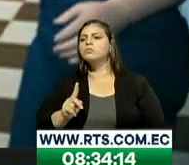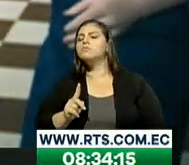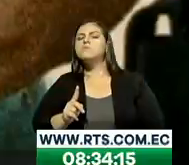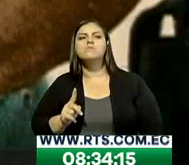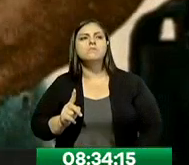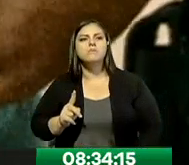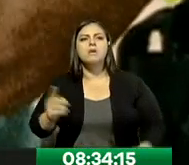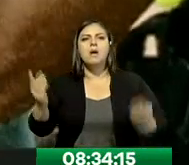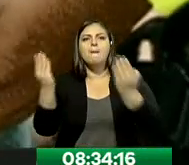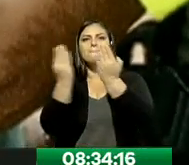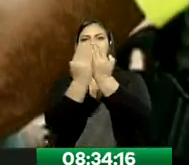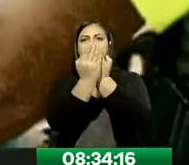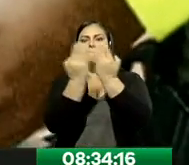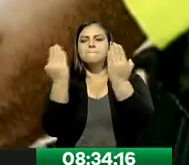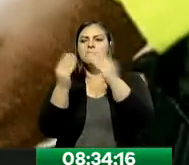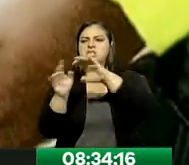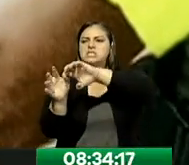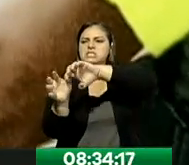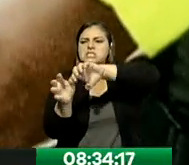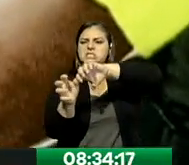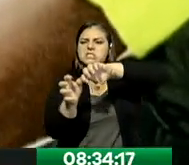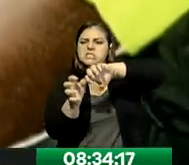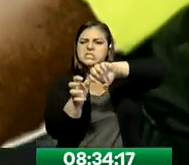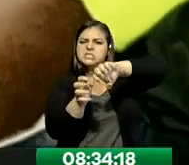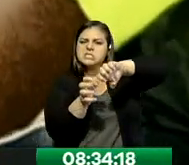fechoría. El señor se entró